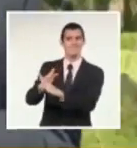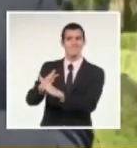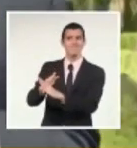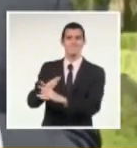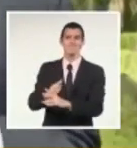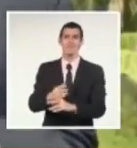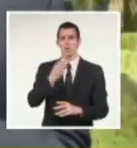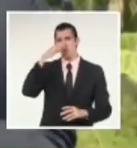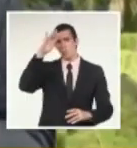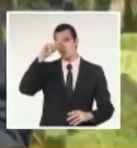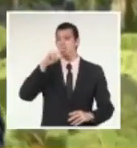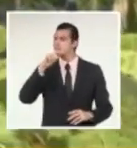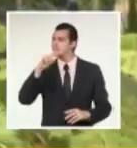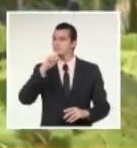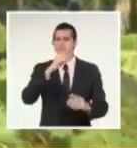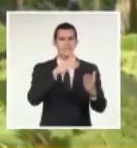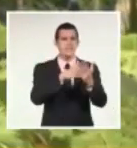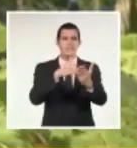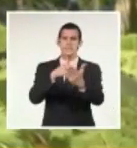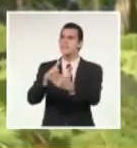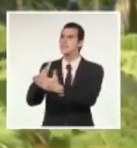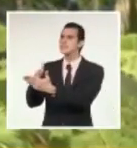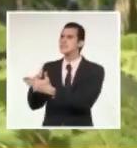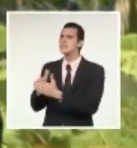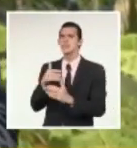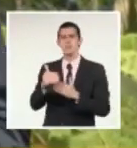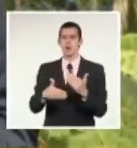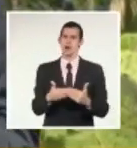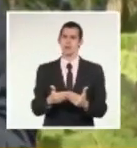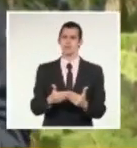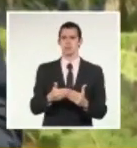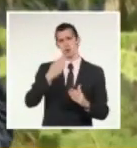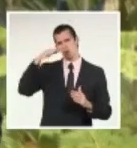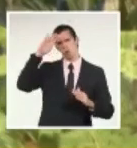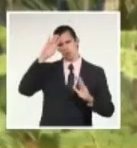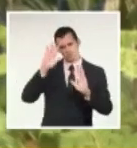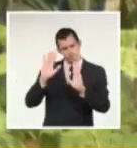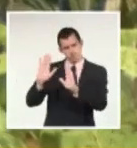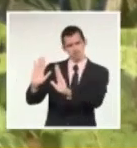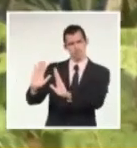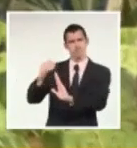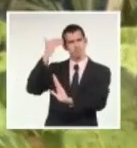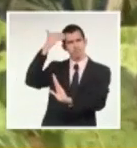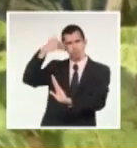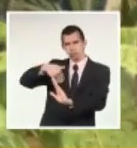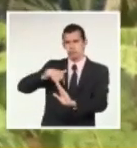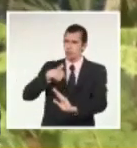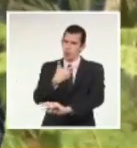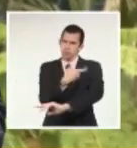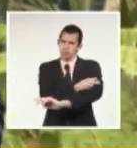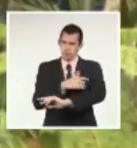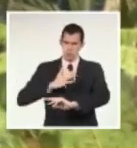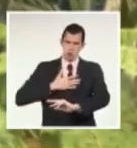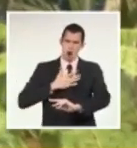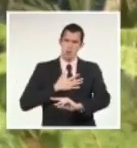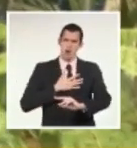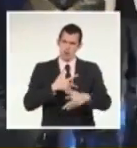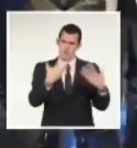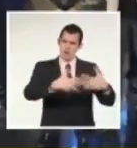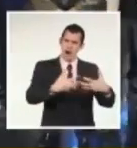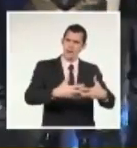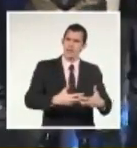el talento de sus científicos, hacer sus propias vacunas contra la COVID-19, las cuales han permitido, dijo, inmunizar a la